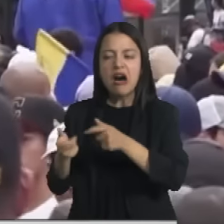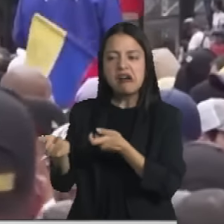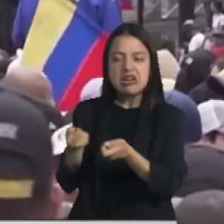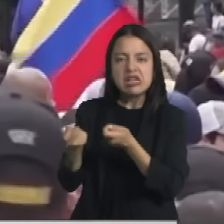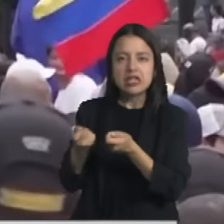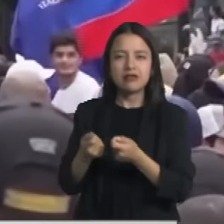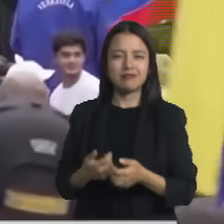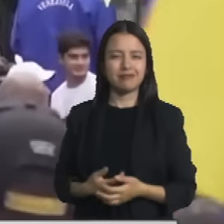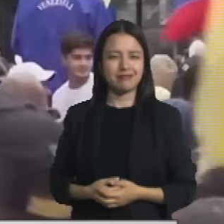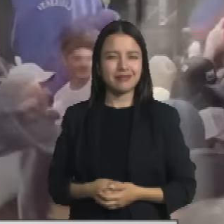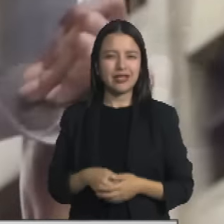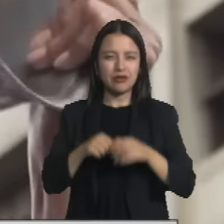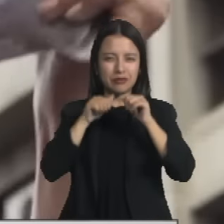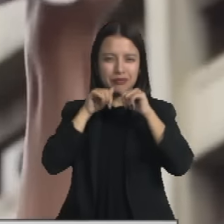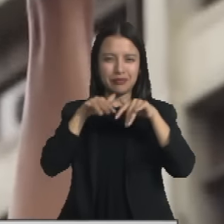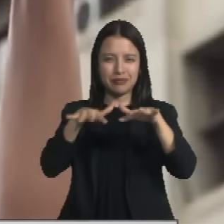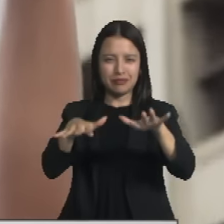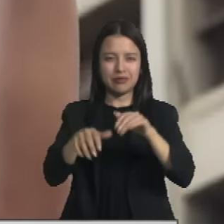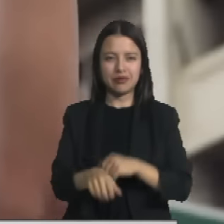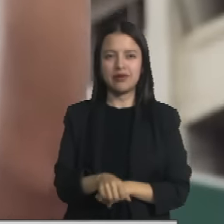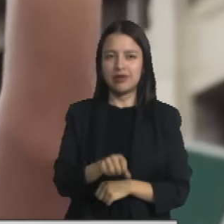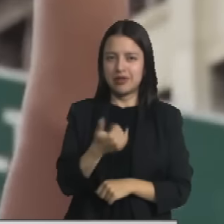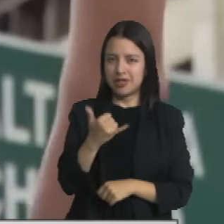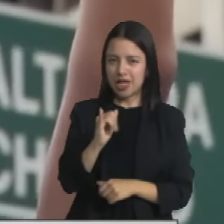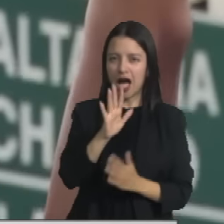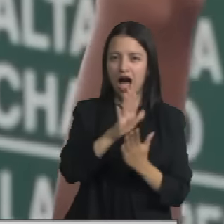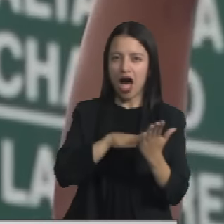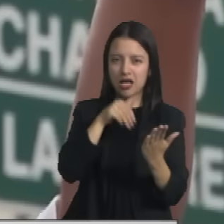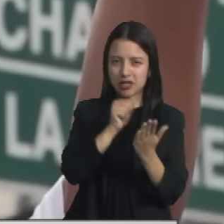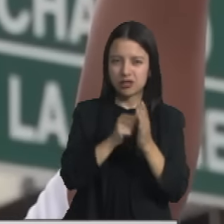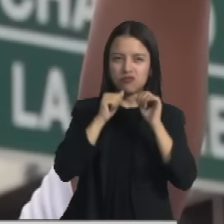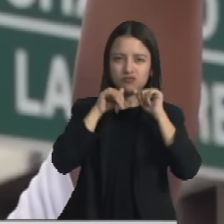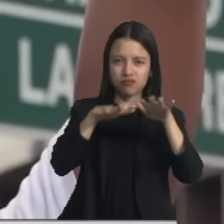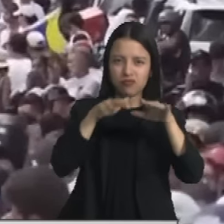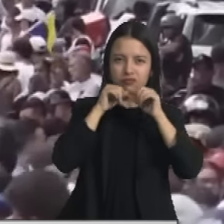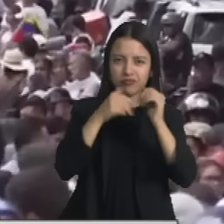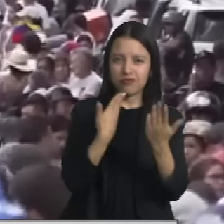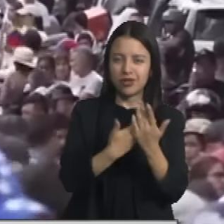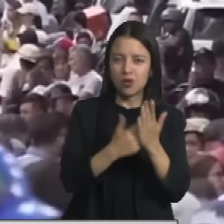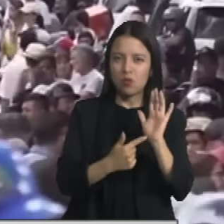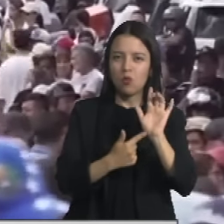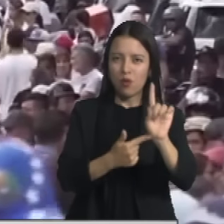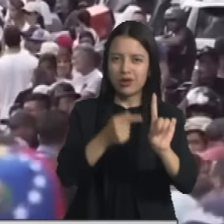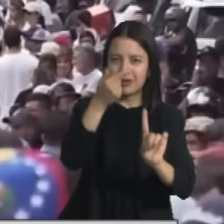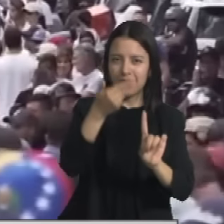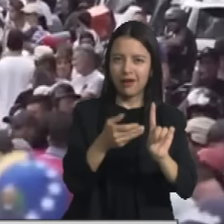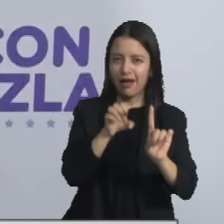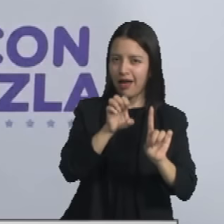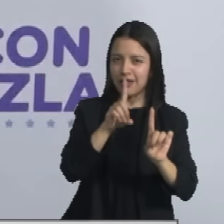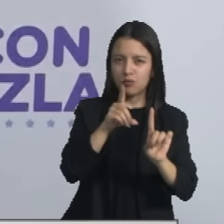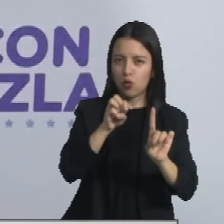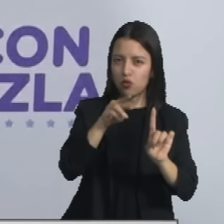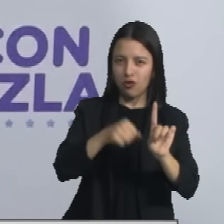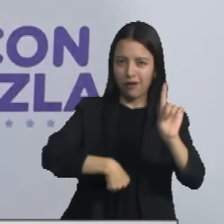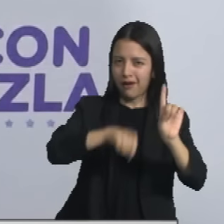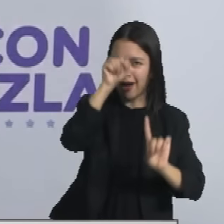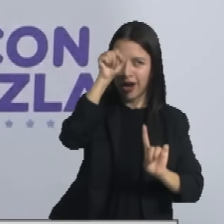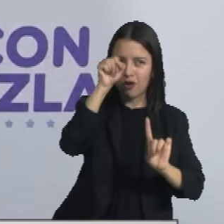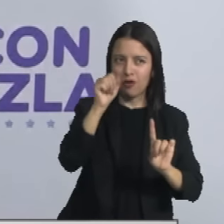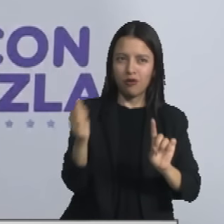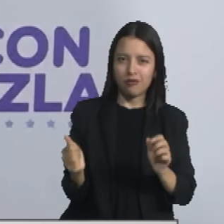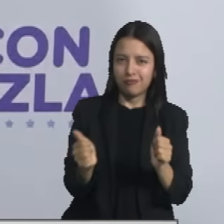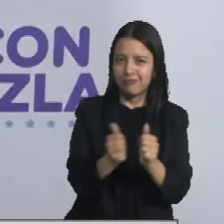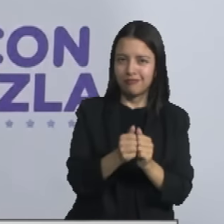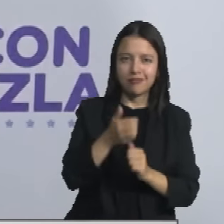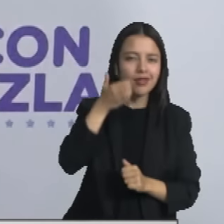el 83,5% de las actas de los comicios del 28 de julio, que evidencian el triunfo de su abanderado